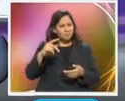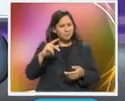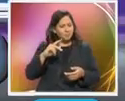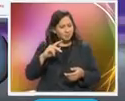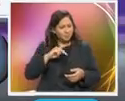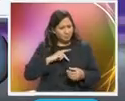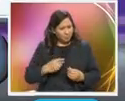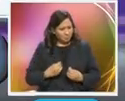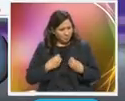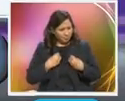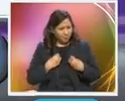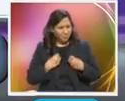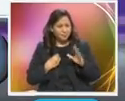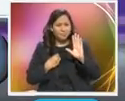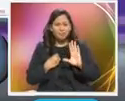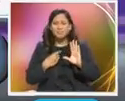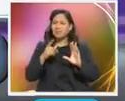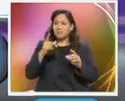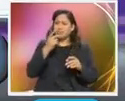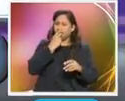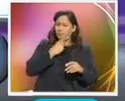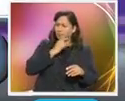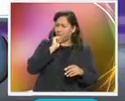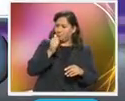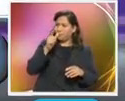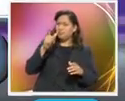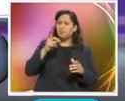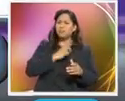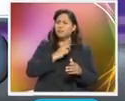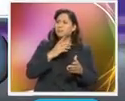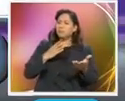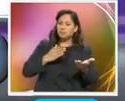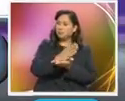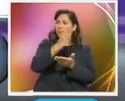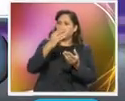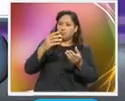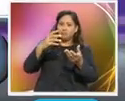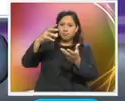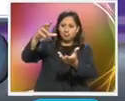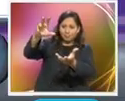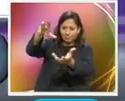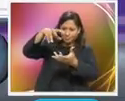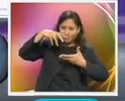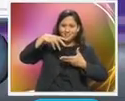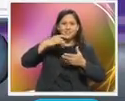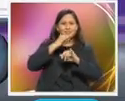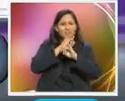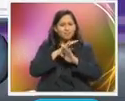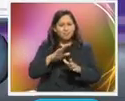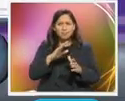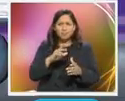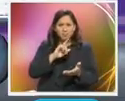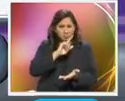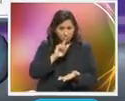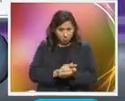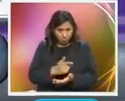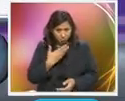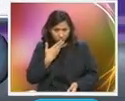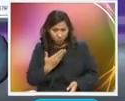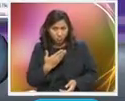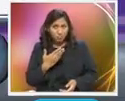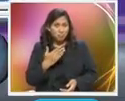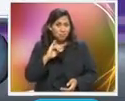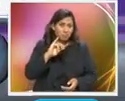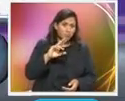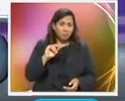medida. Predictiva, de eso que predicen tus Exactamente. ¿En qué momento eso, Juan, es legal? Uno.